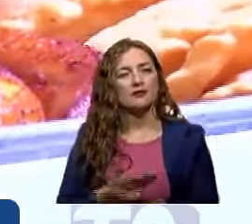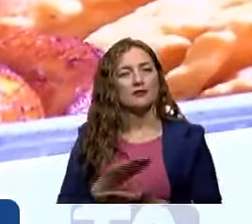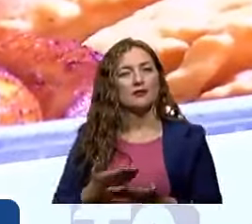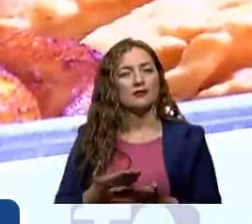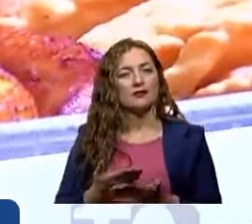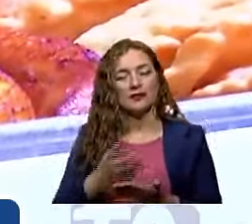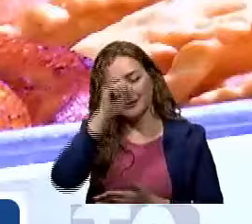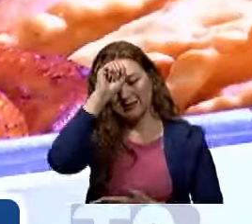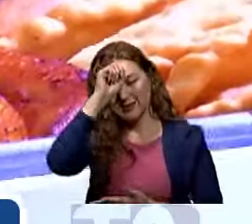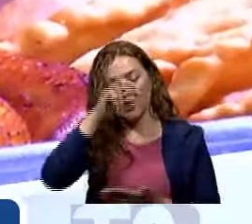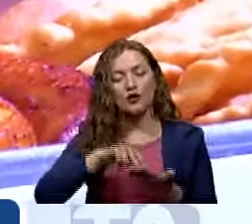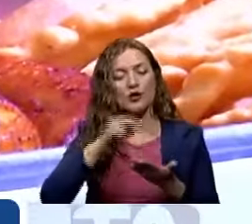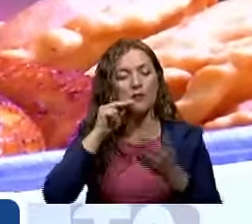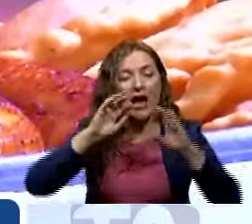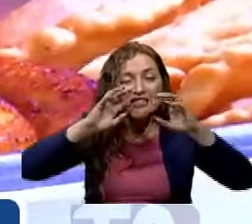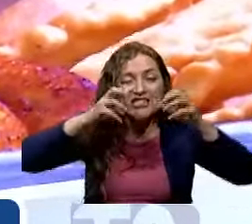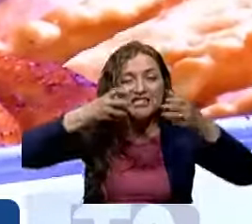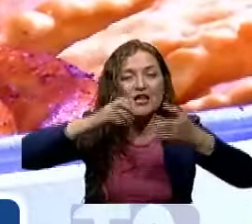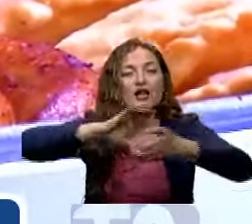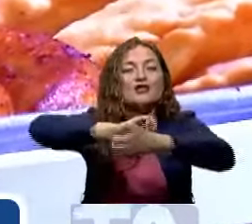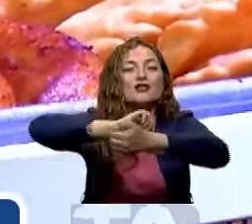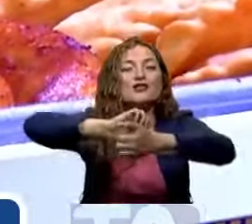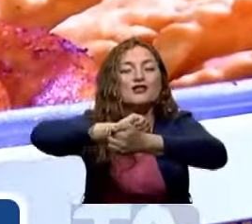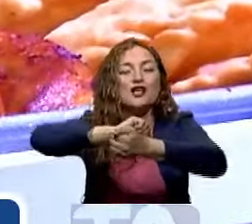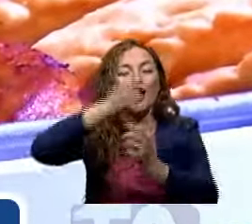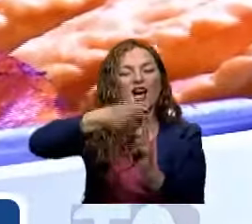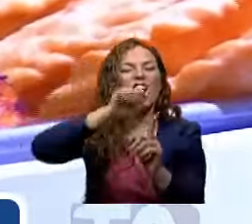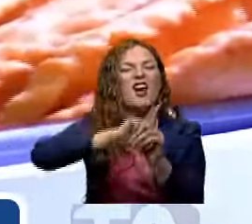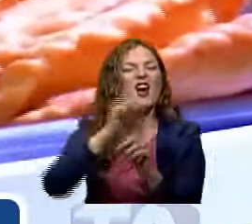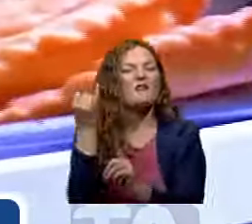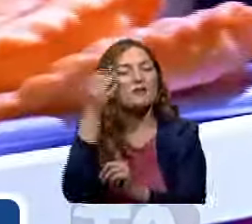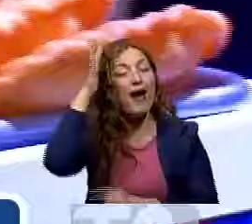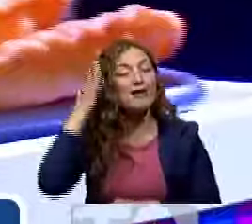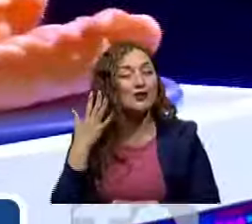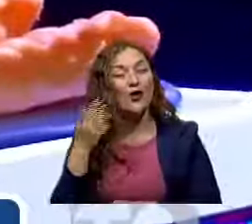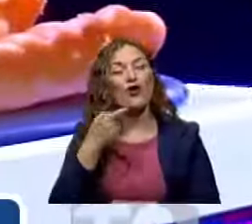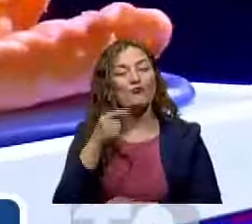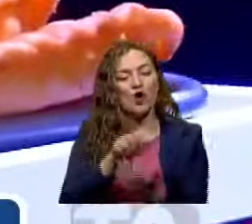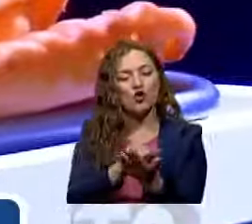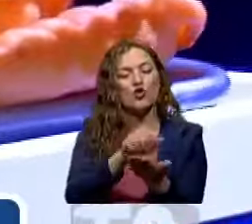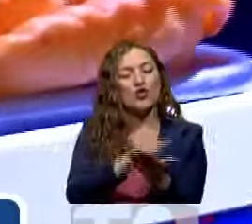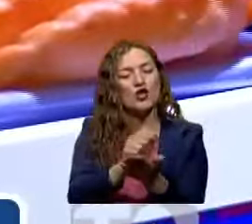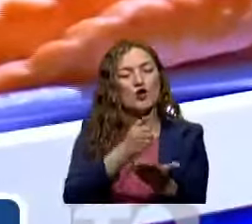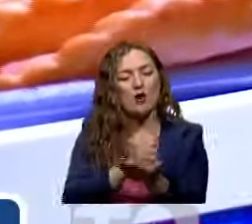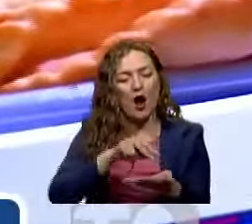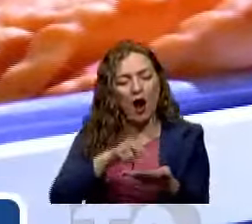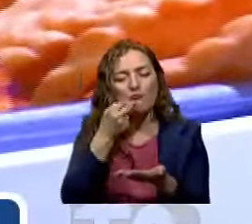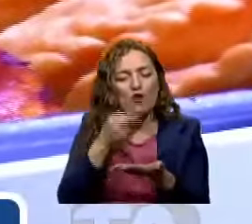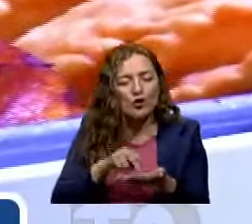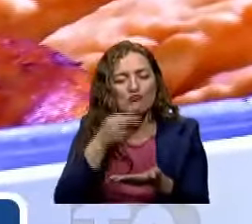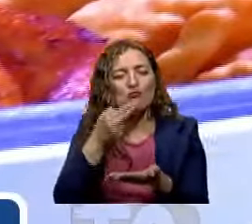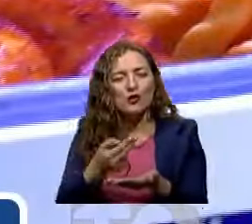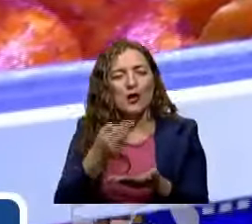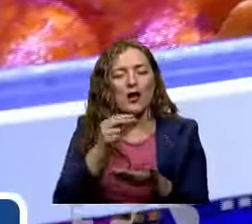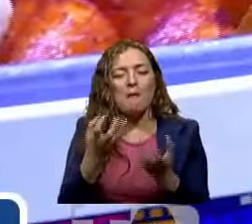fritada acompañado del choclo, el quesito, el maduro, las empanadas, no puede faltar las tortillas, el mote, las papas, el tostado, que